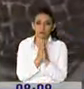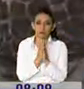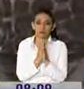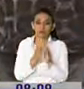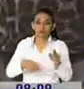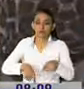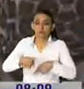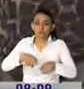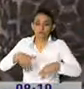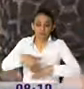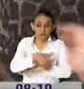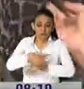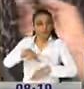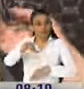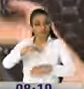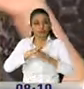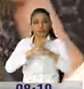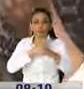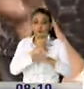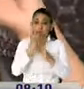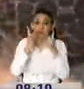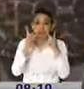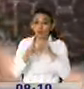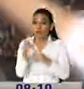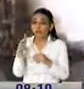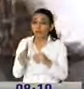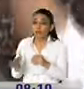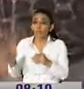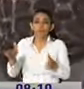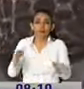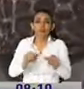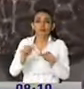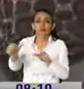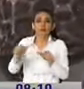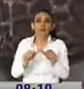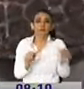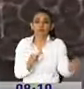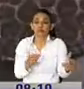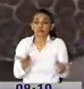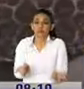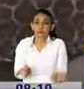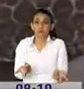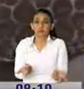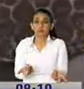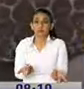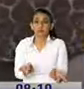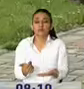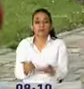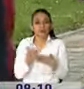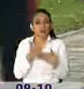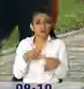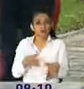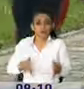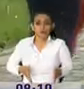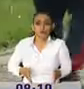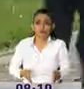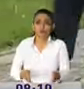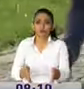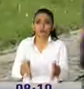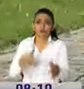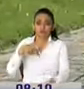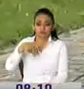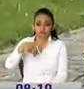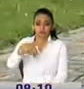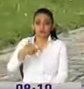calles a coger los buses, porque ven que otras entradas están muy lejanas, entonces esto nos ayudó bastante. El paso peatonal